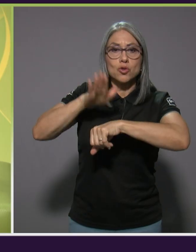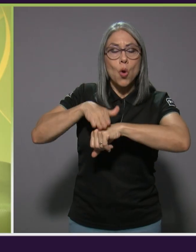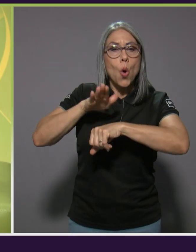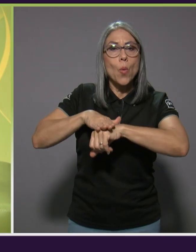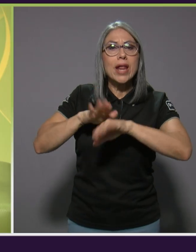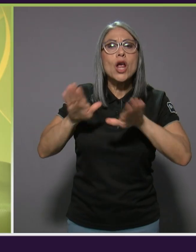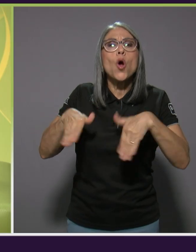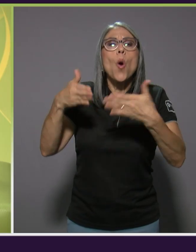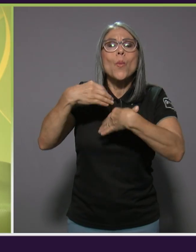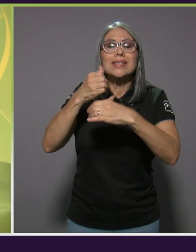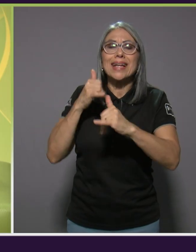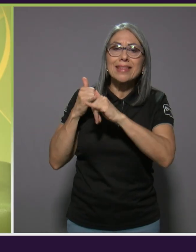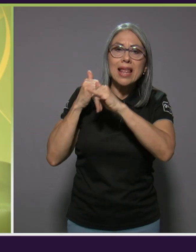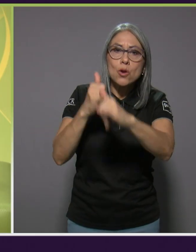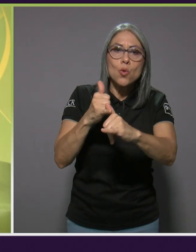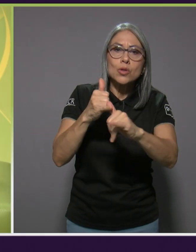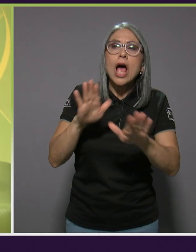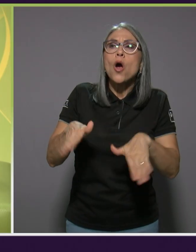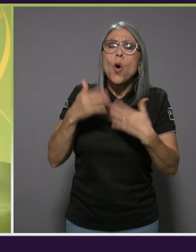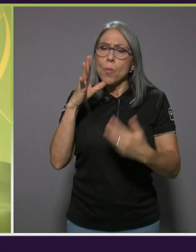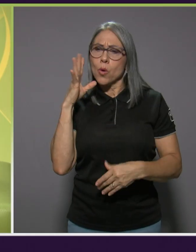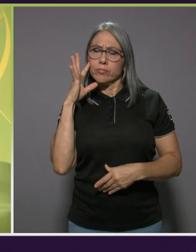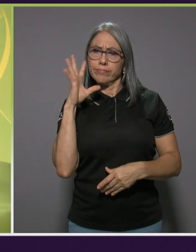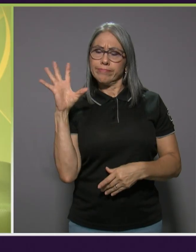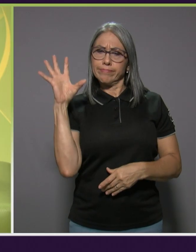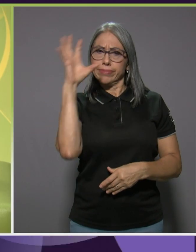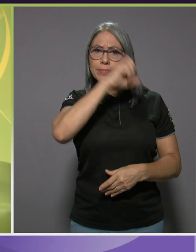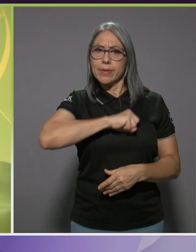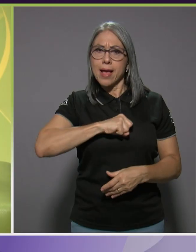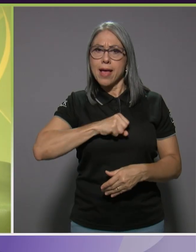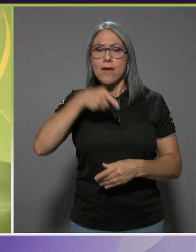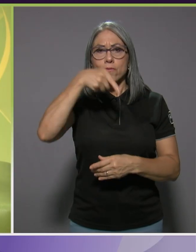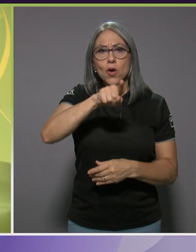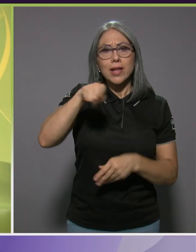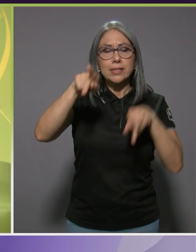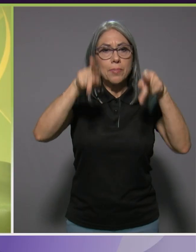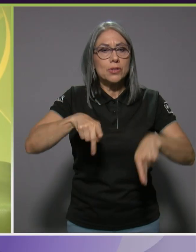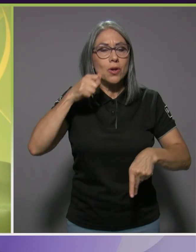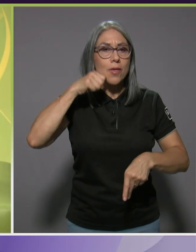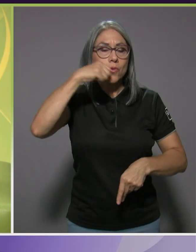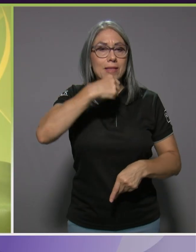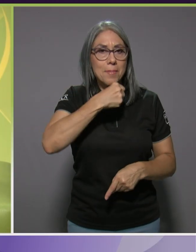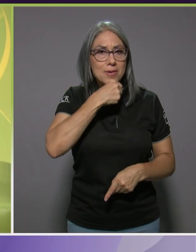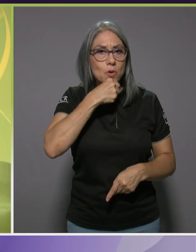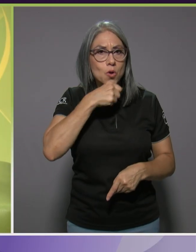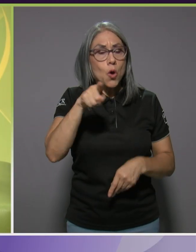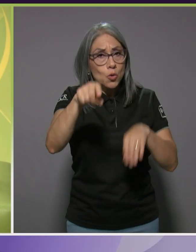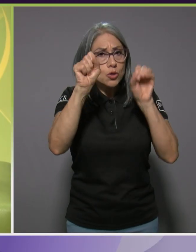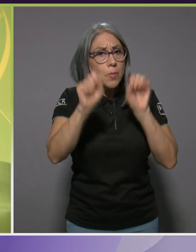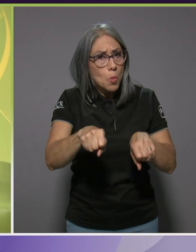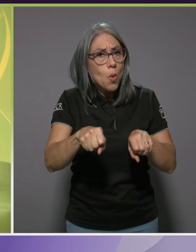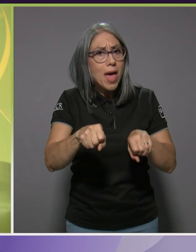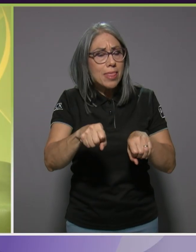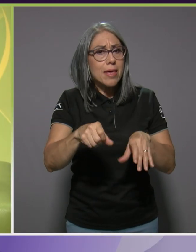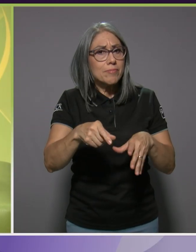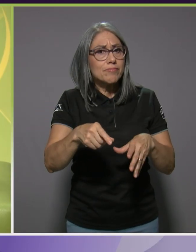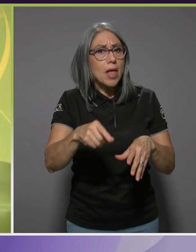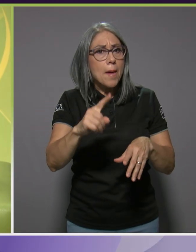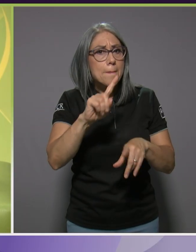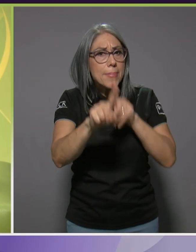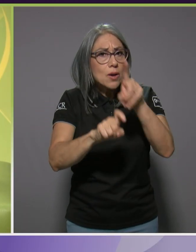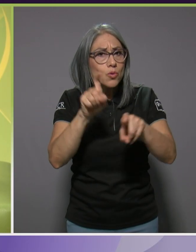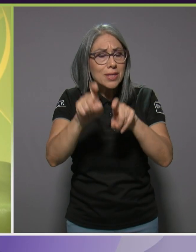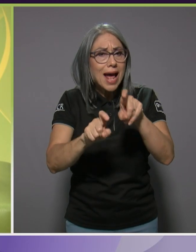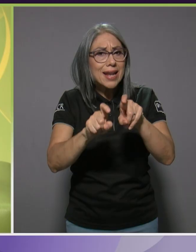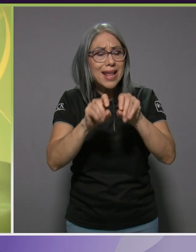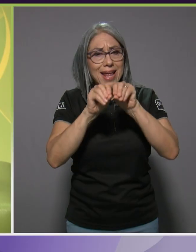cómo denunciar, cómo identificar formas de violencia hacia la persona adulta mayor, nos puede hacer saber esas preguntas a través de